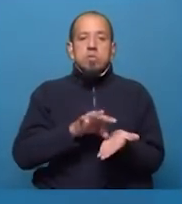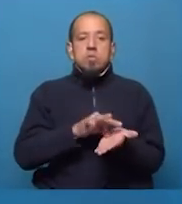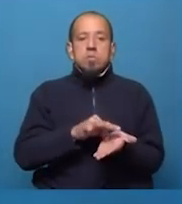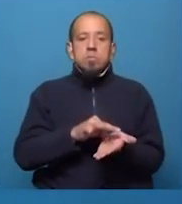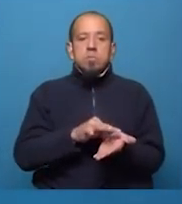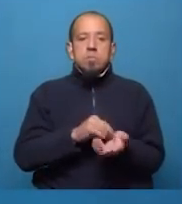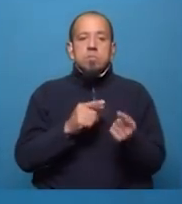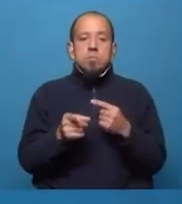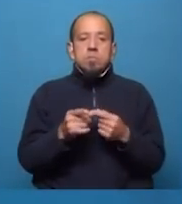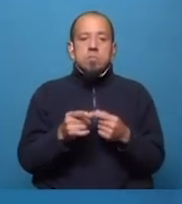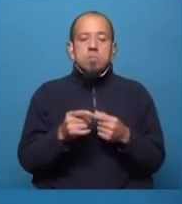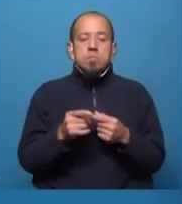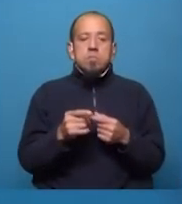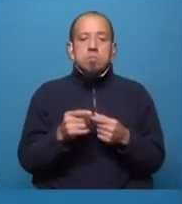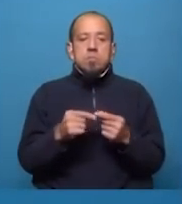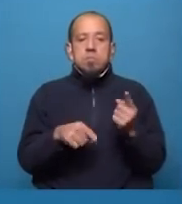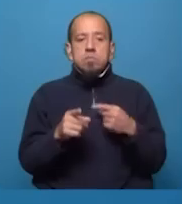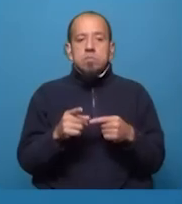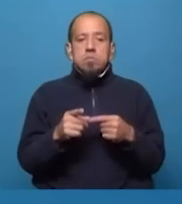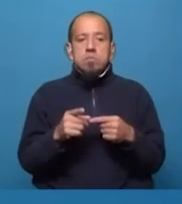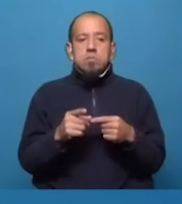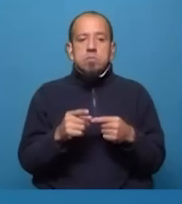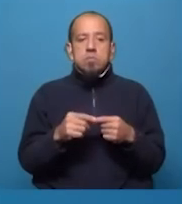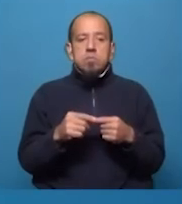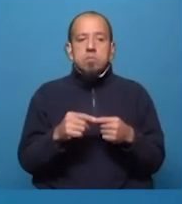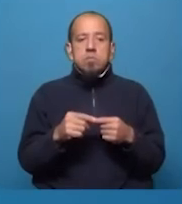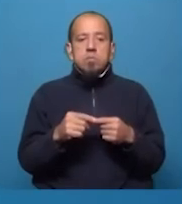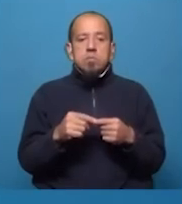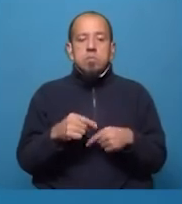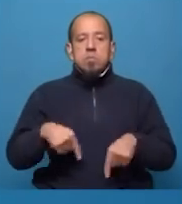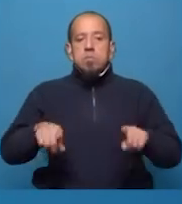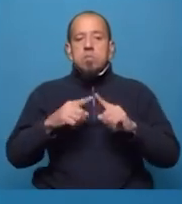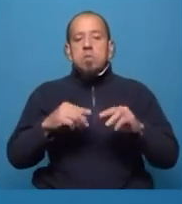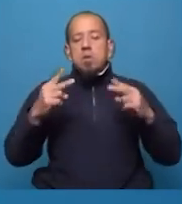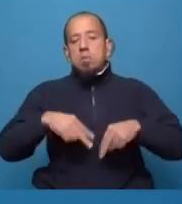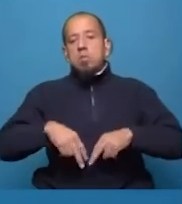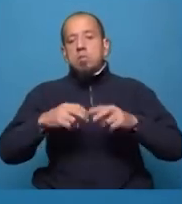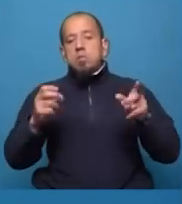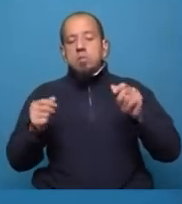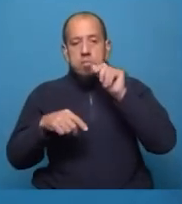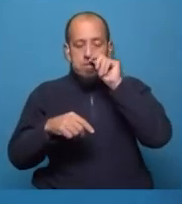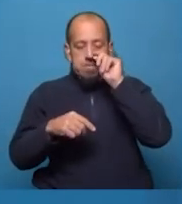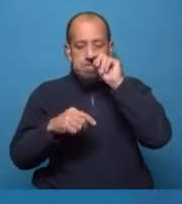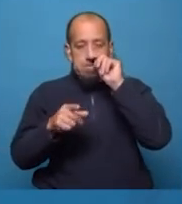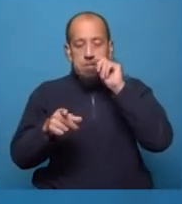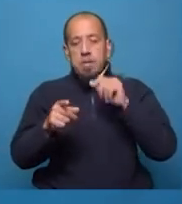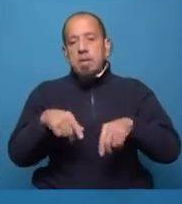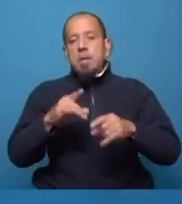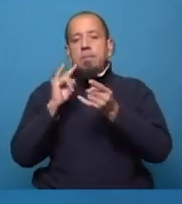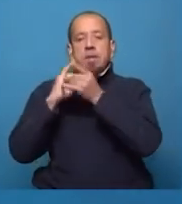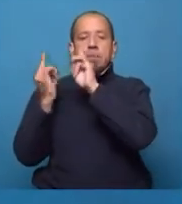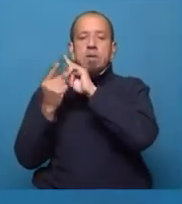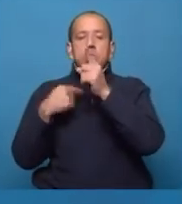articulado donde la el tribunal de cuentas la auditoría interna las investigadoras de parlamento tengan cada uno un